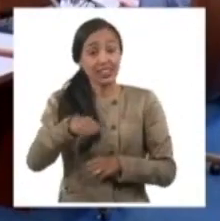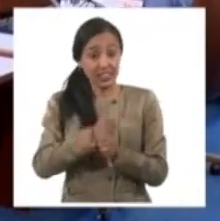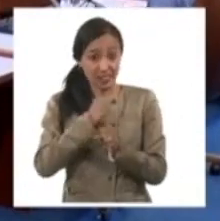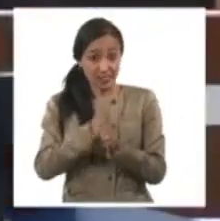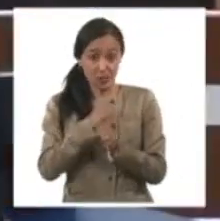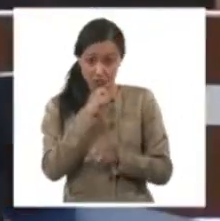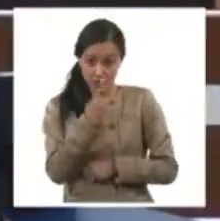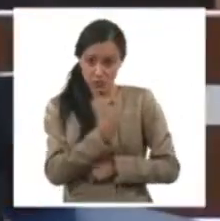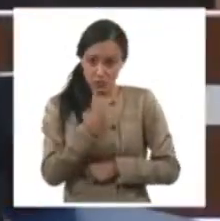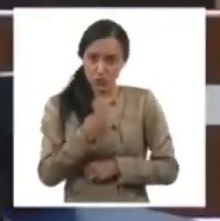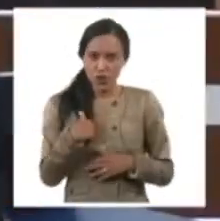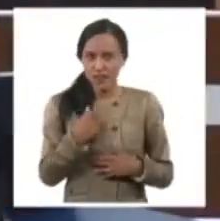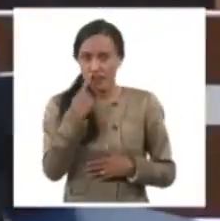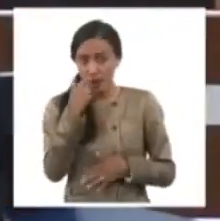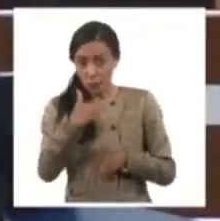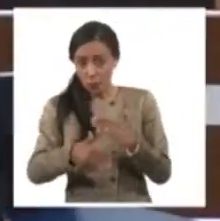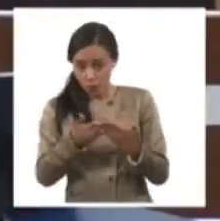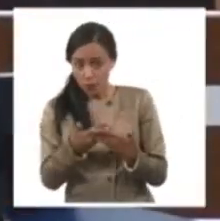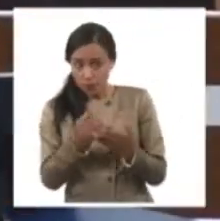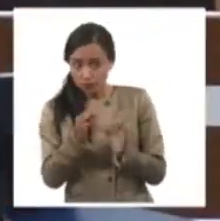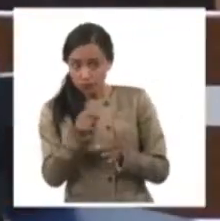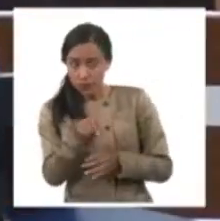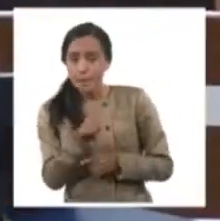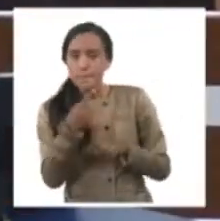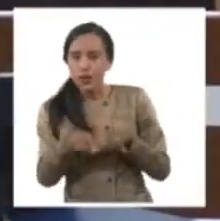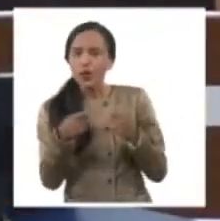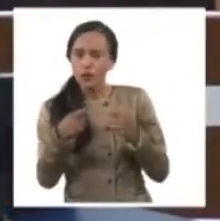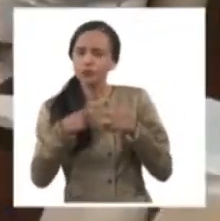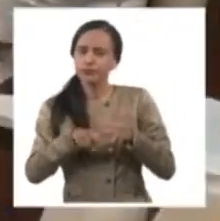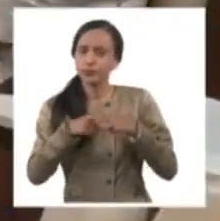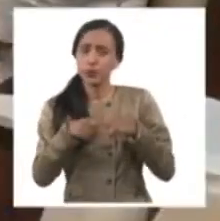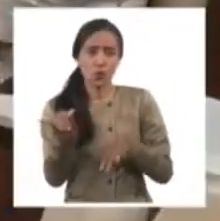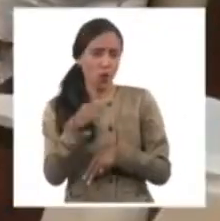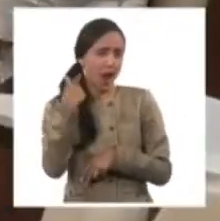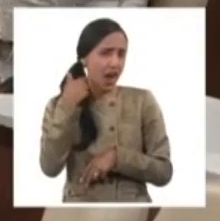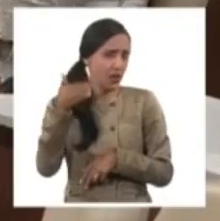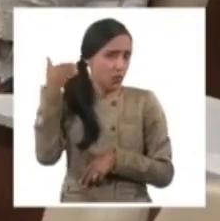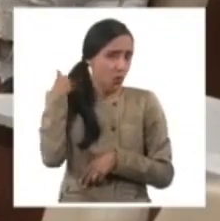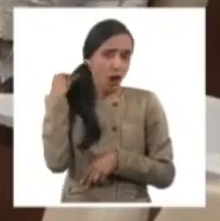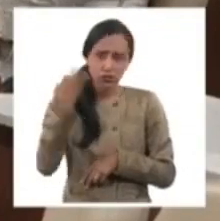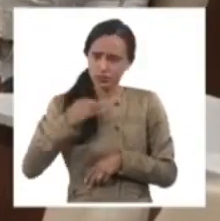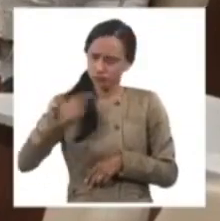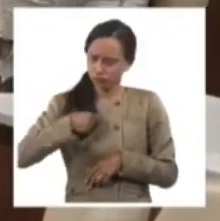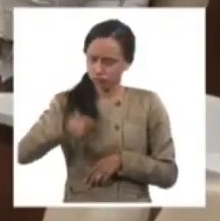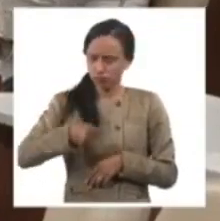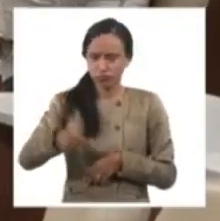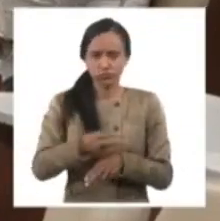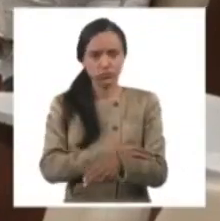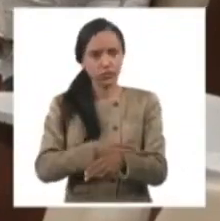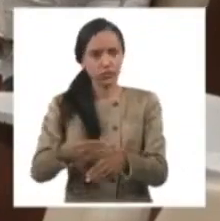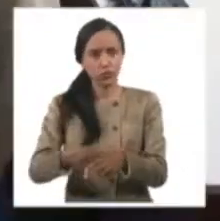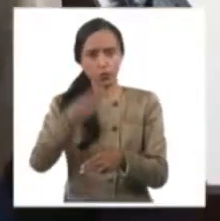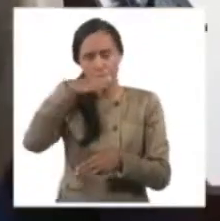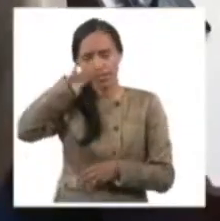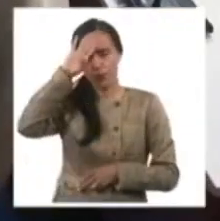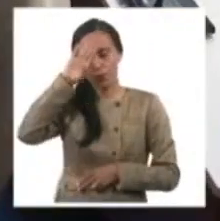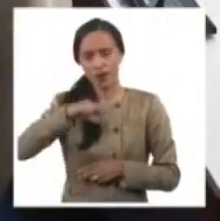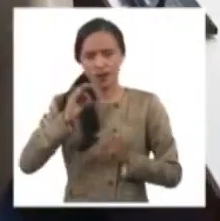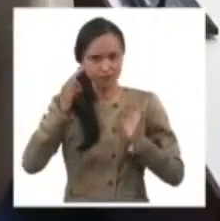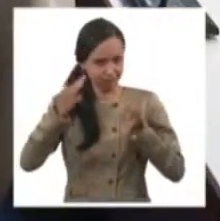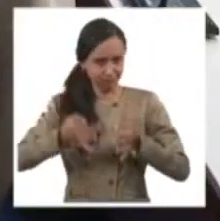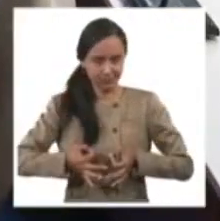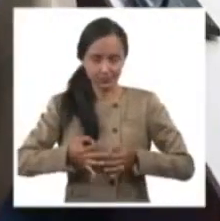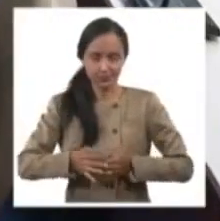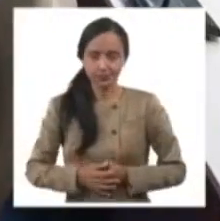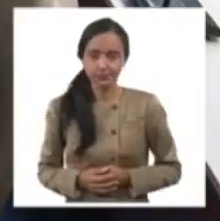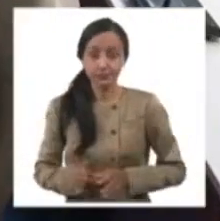es desafiar las adversidades, como se ha hecho en momentos anteriores y ha sido práctica constante en la historia de la nación cubana. Y en medio